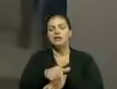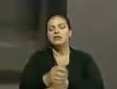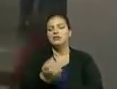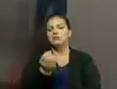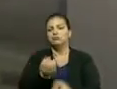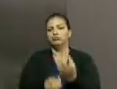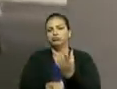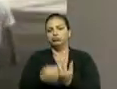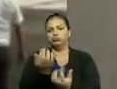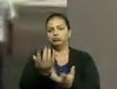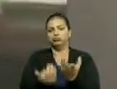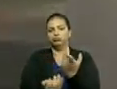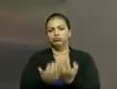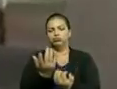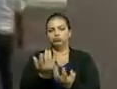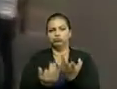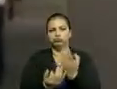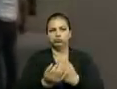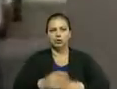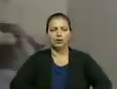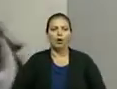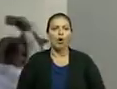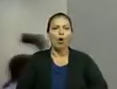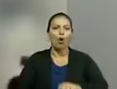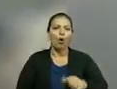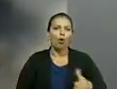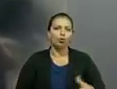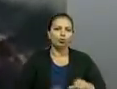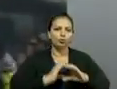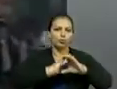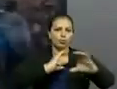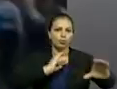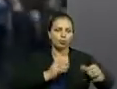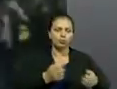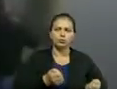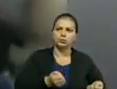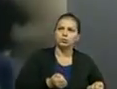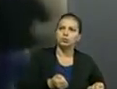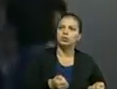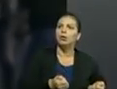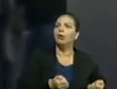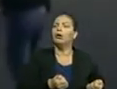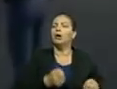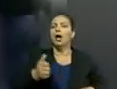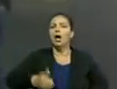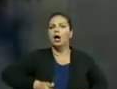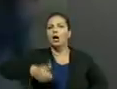del temor y asombro, los conductores de otras unidades de transporte y las autoridades del lugar